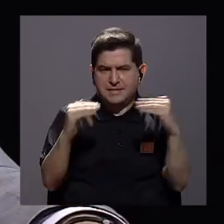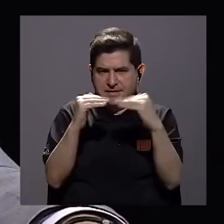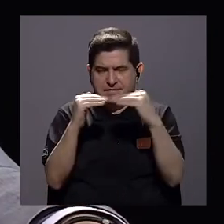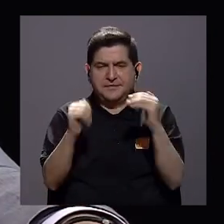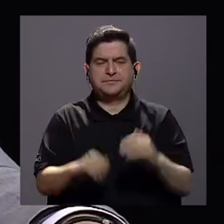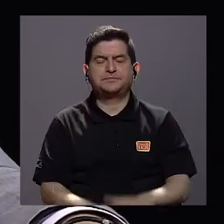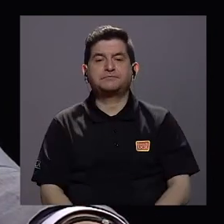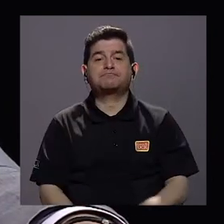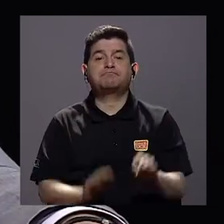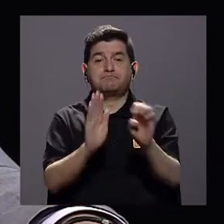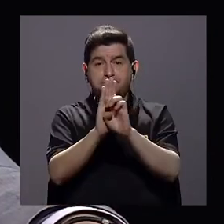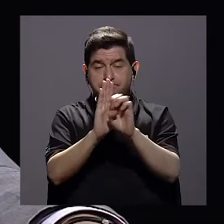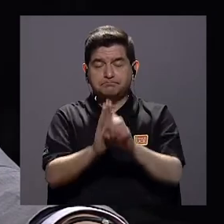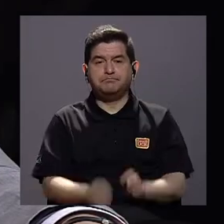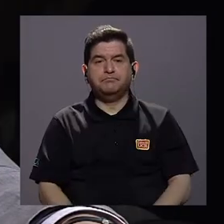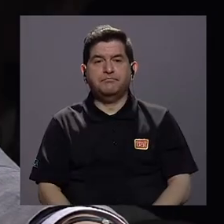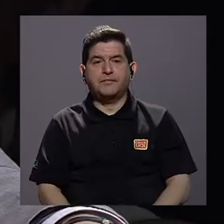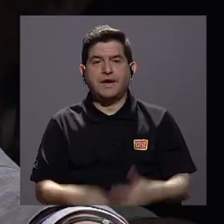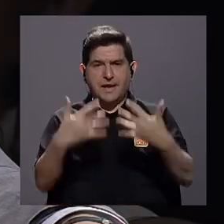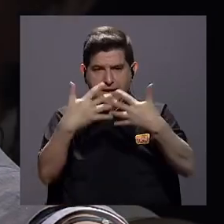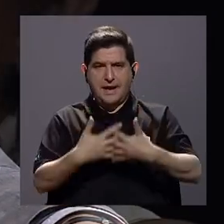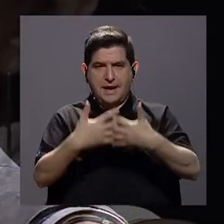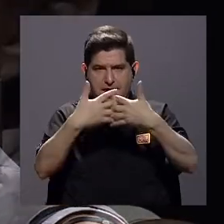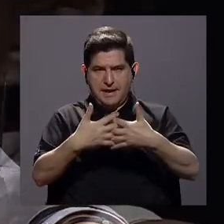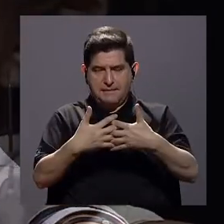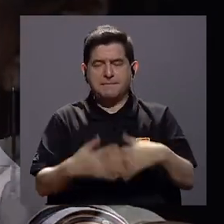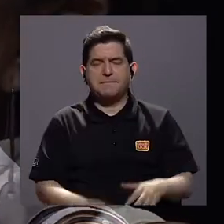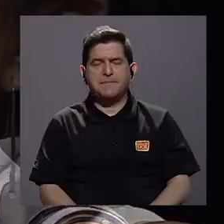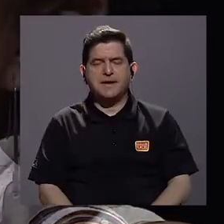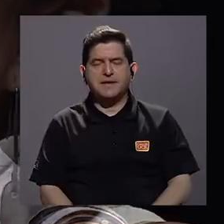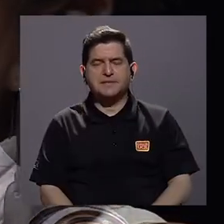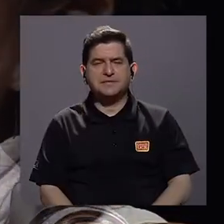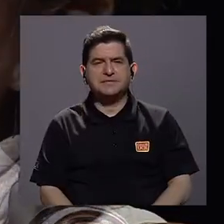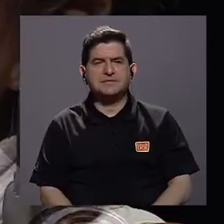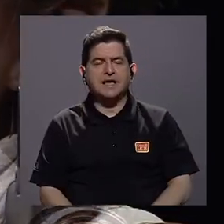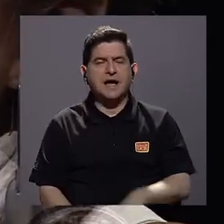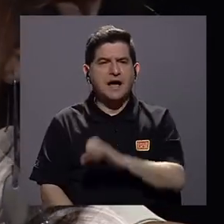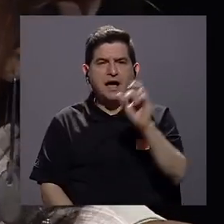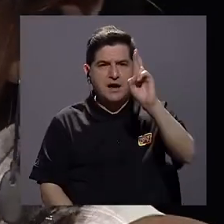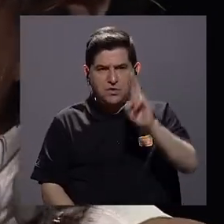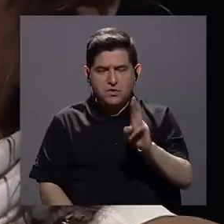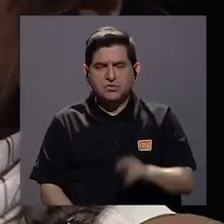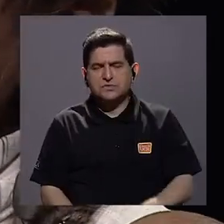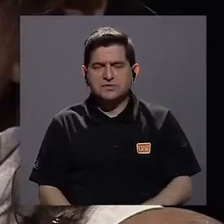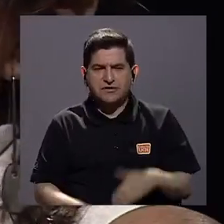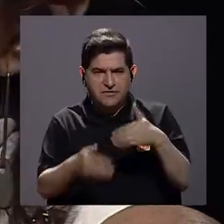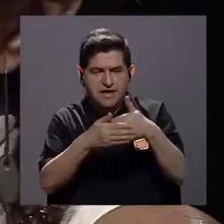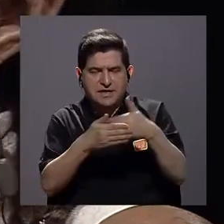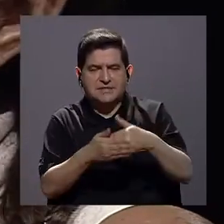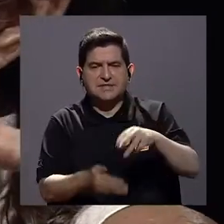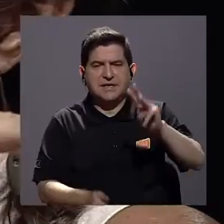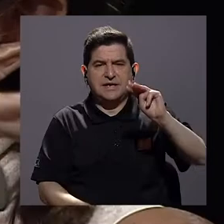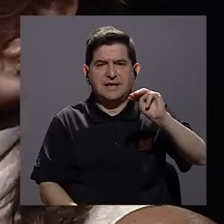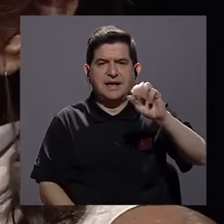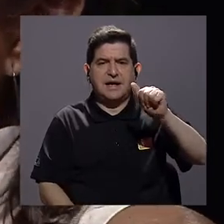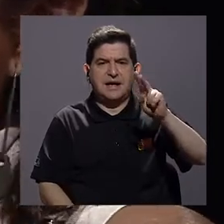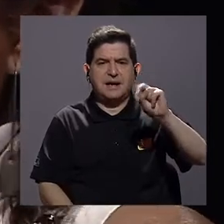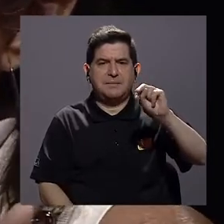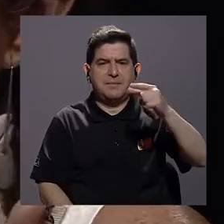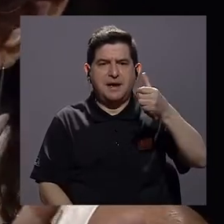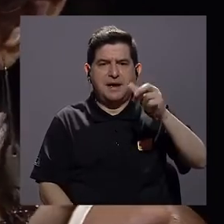es. Bueno, por ejemplo, una camaronera, el Estado concesiona el territorio que queda cercano a los manglares, por ejemplo, detrás de